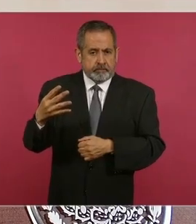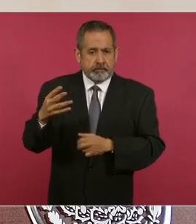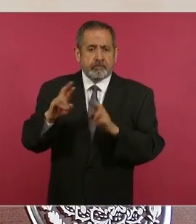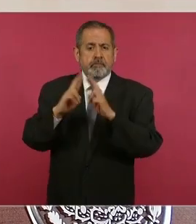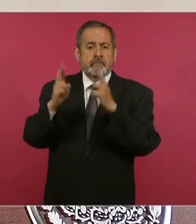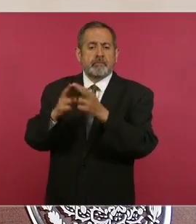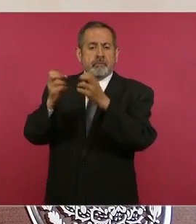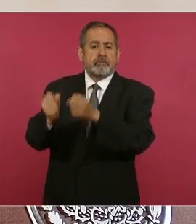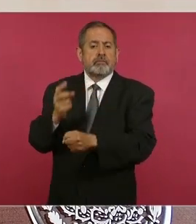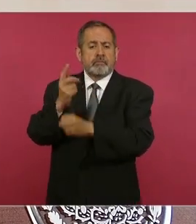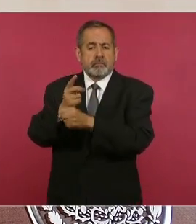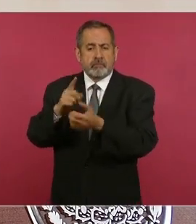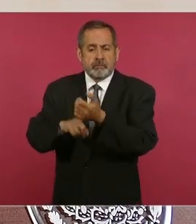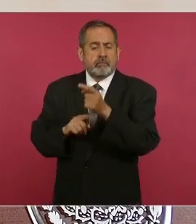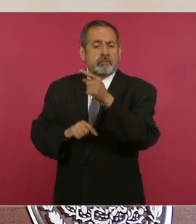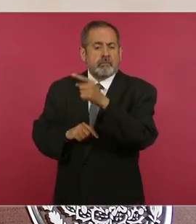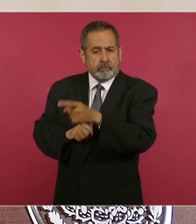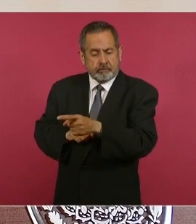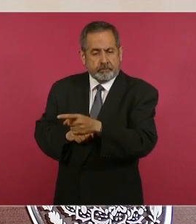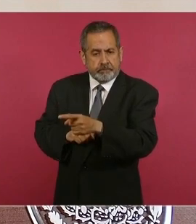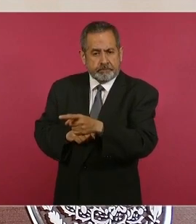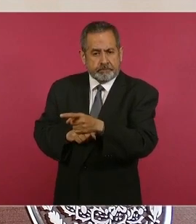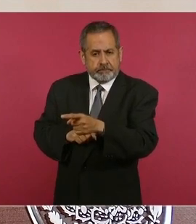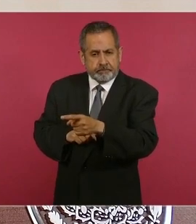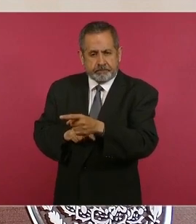la reunión de seguridad